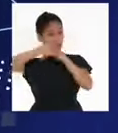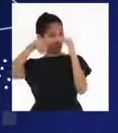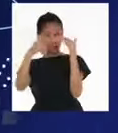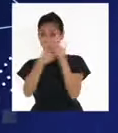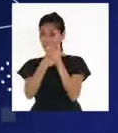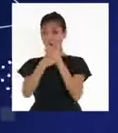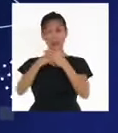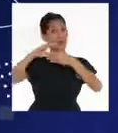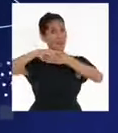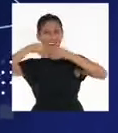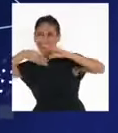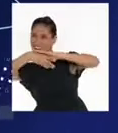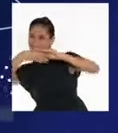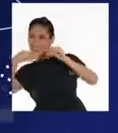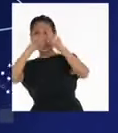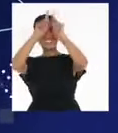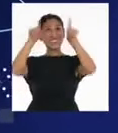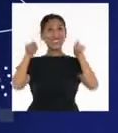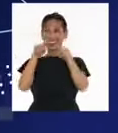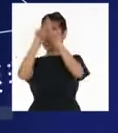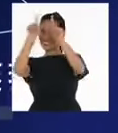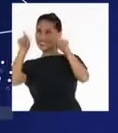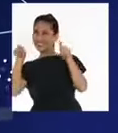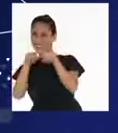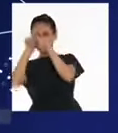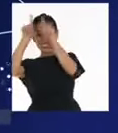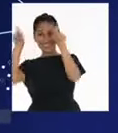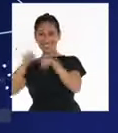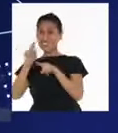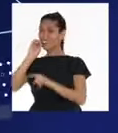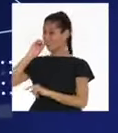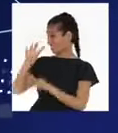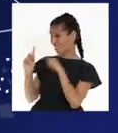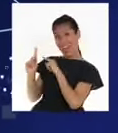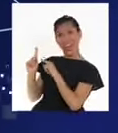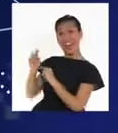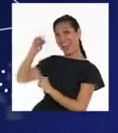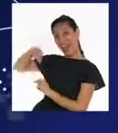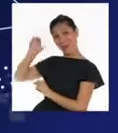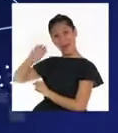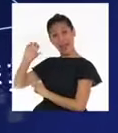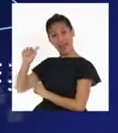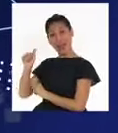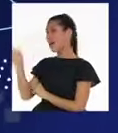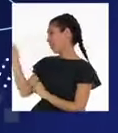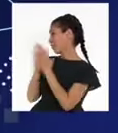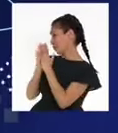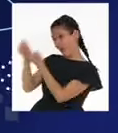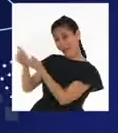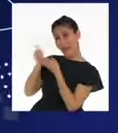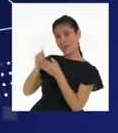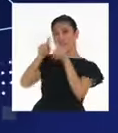conteo de la tabla. Le pediré a Macabot que nos ayude completando la tabla. ¡Wow!